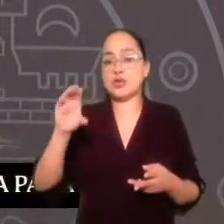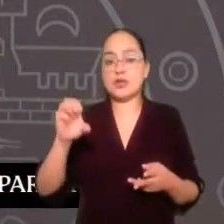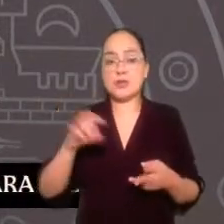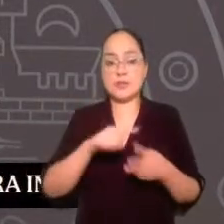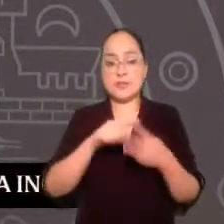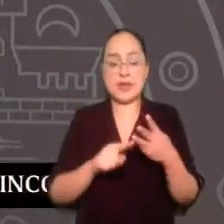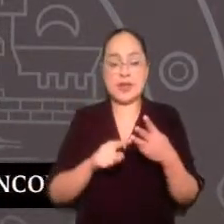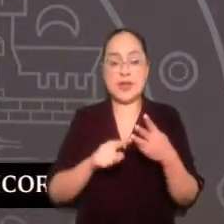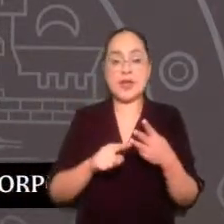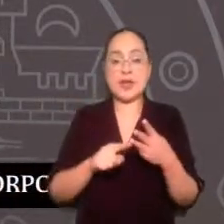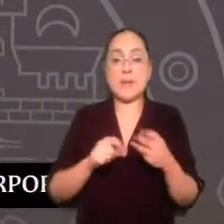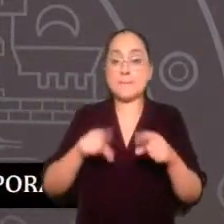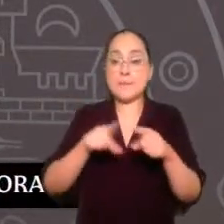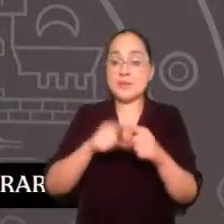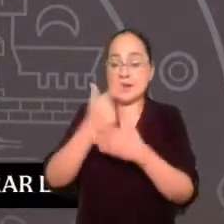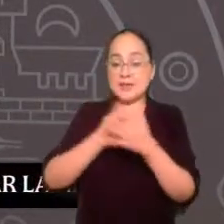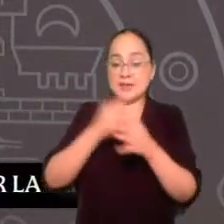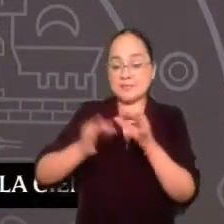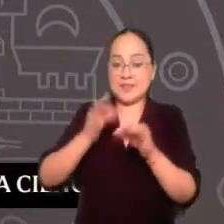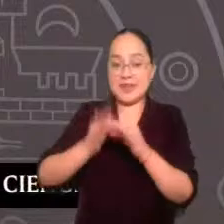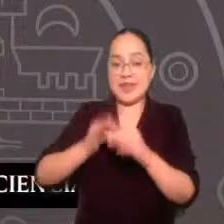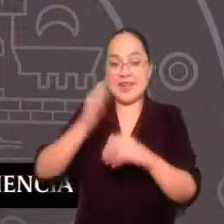la lista. Ya, buenos días. Casi.